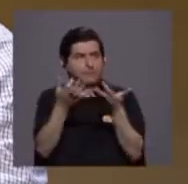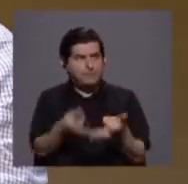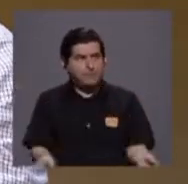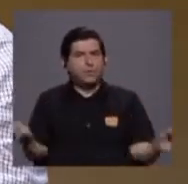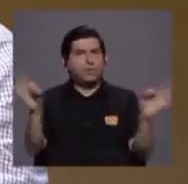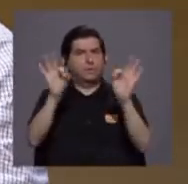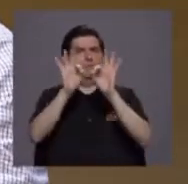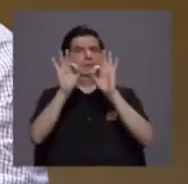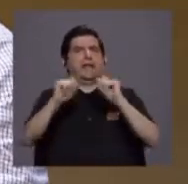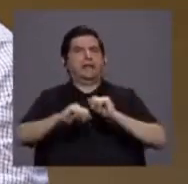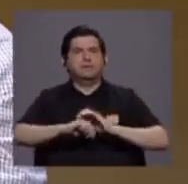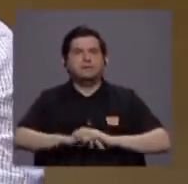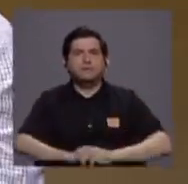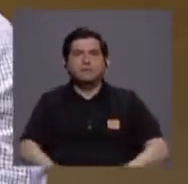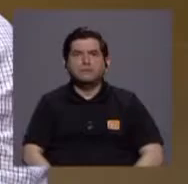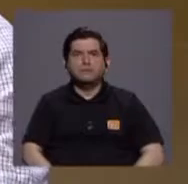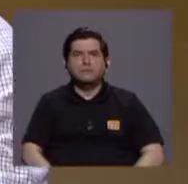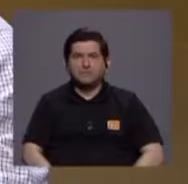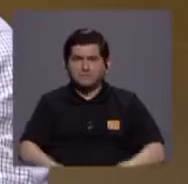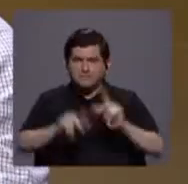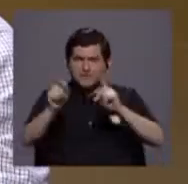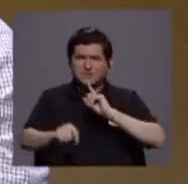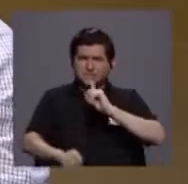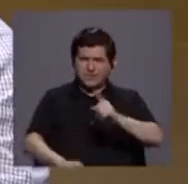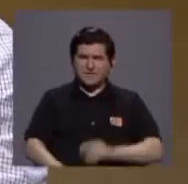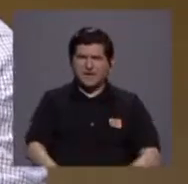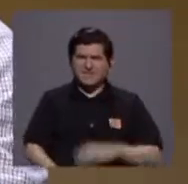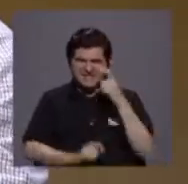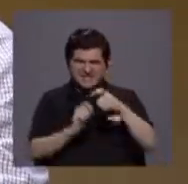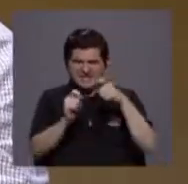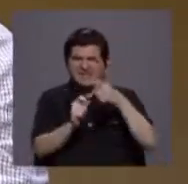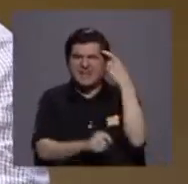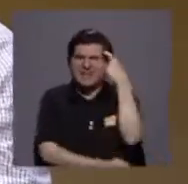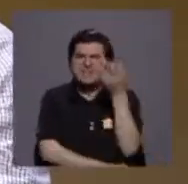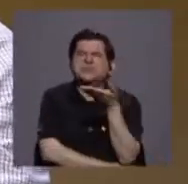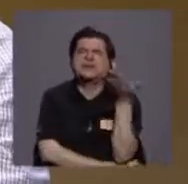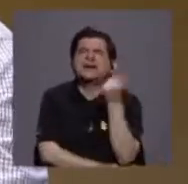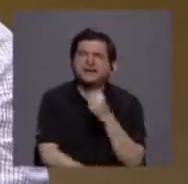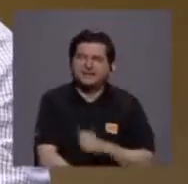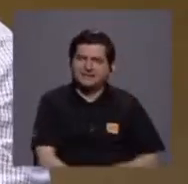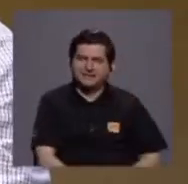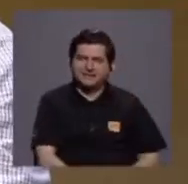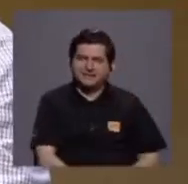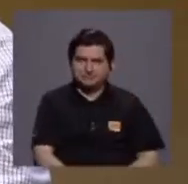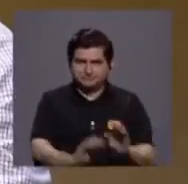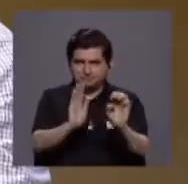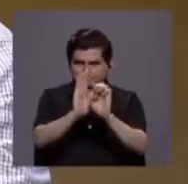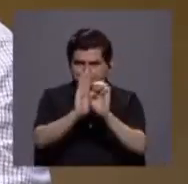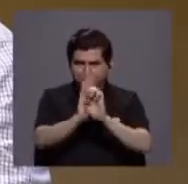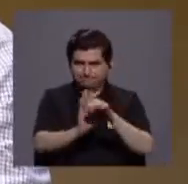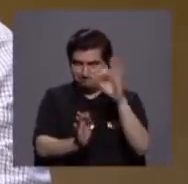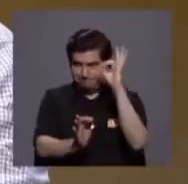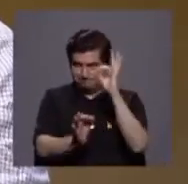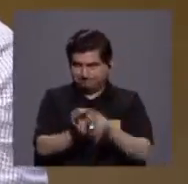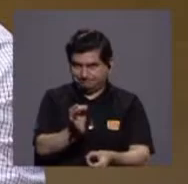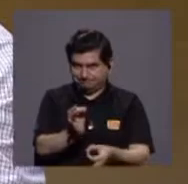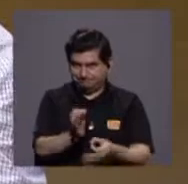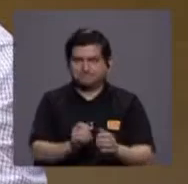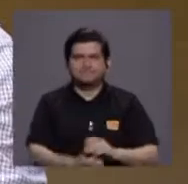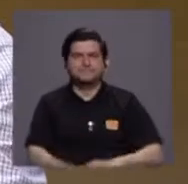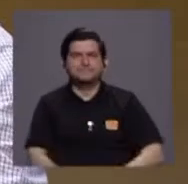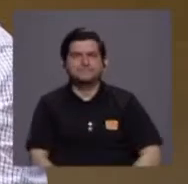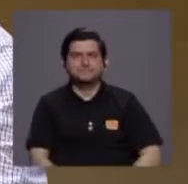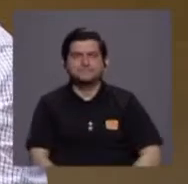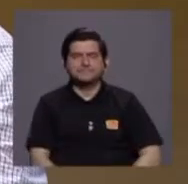importantes. Y para aquellos que dicen, bueno, ¿y en qué exactamente está pensando? Vean, por ejemplo, algo muy sencillo.